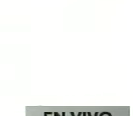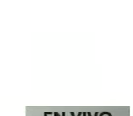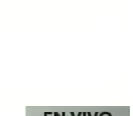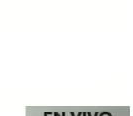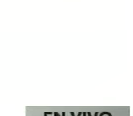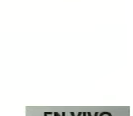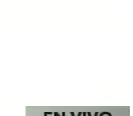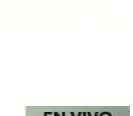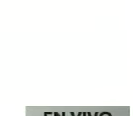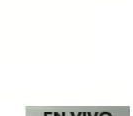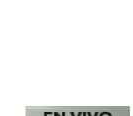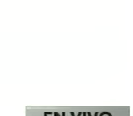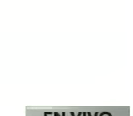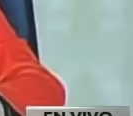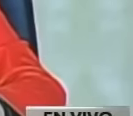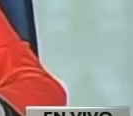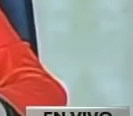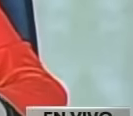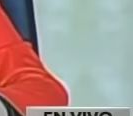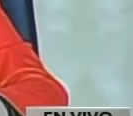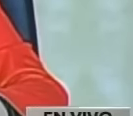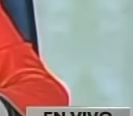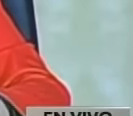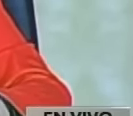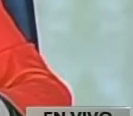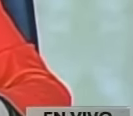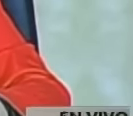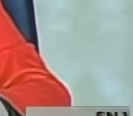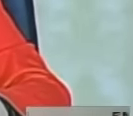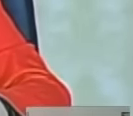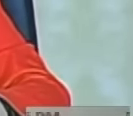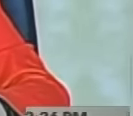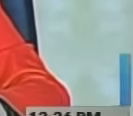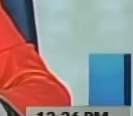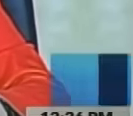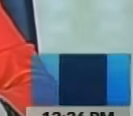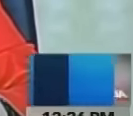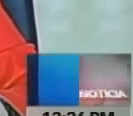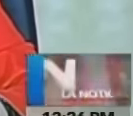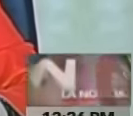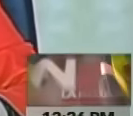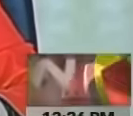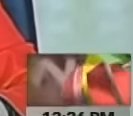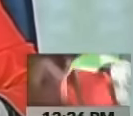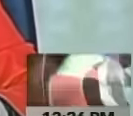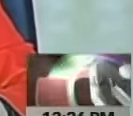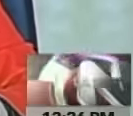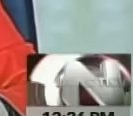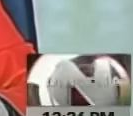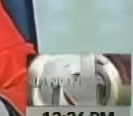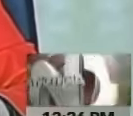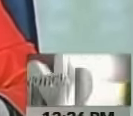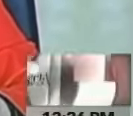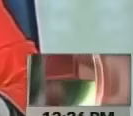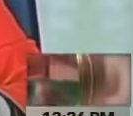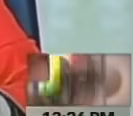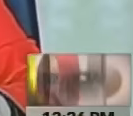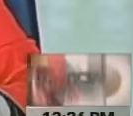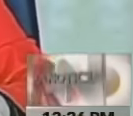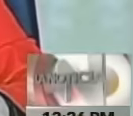295.75. Entonces, en la comparación bilateral Venezuela con cada país, está